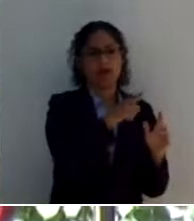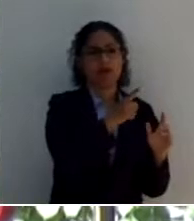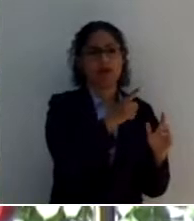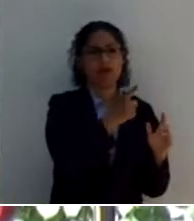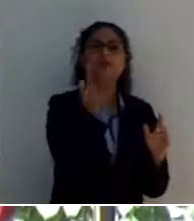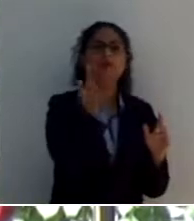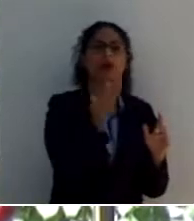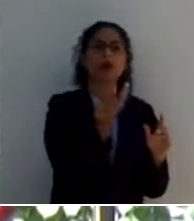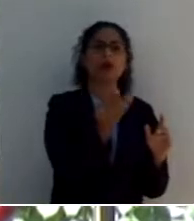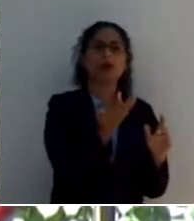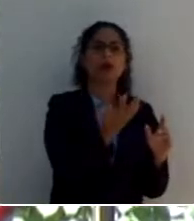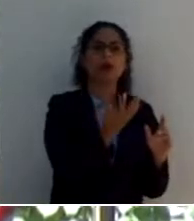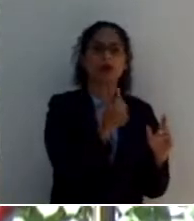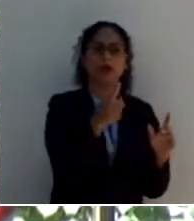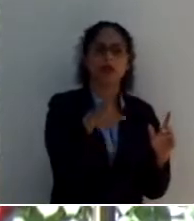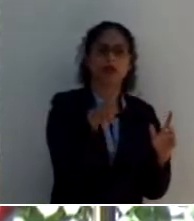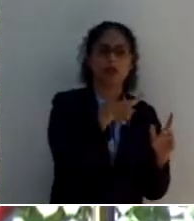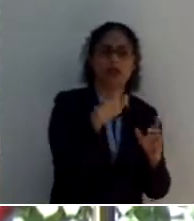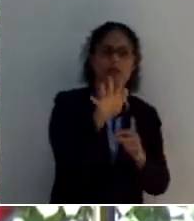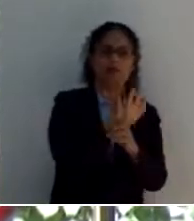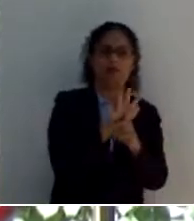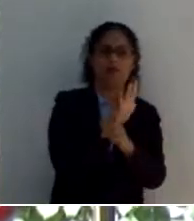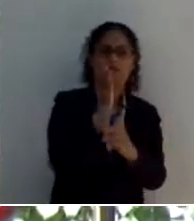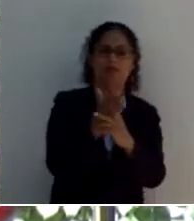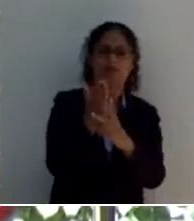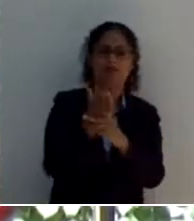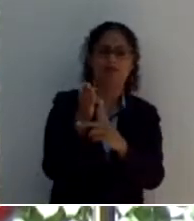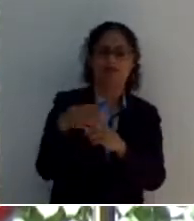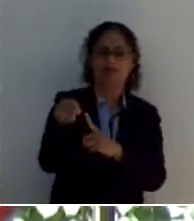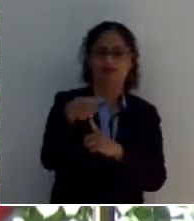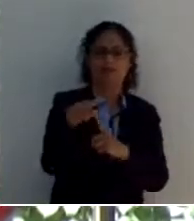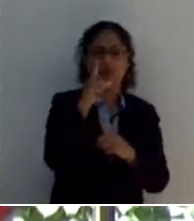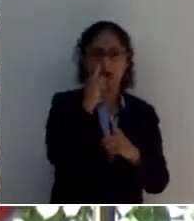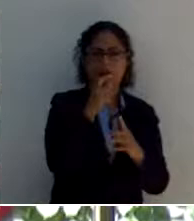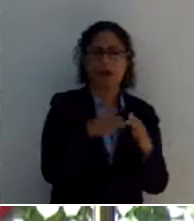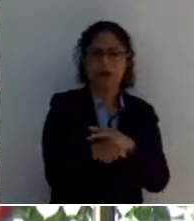buscan convencer o